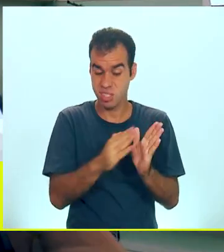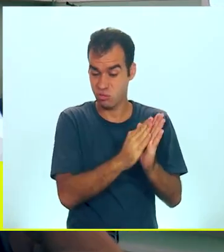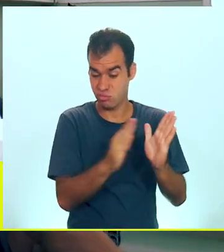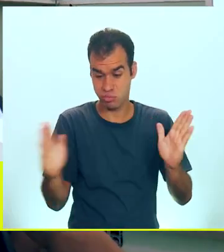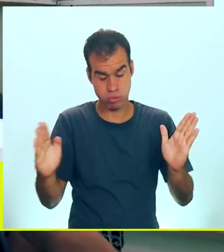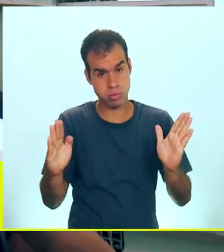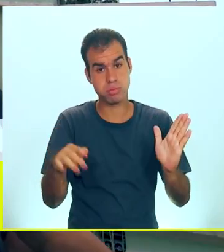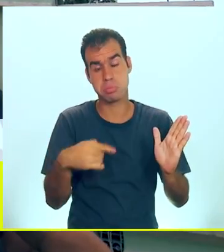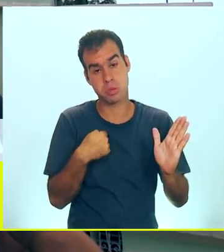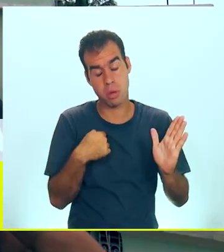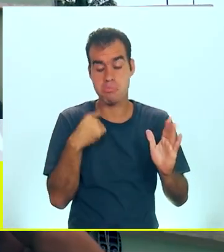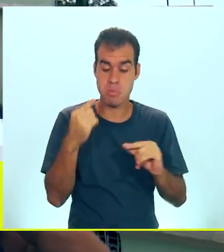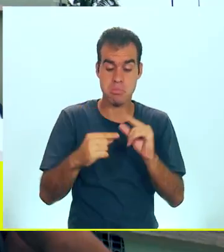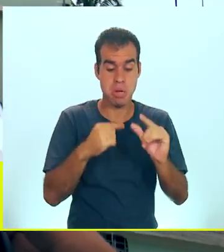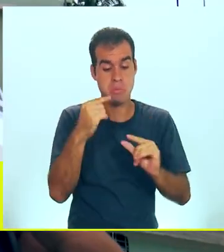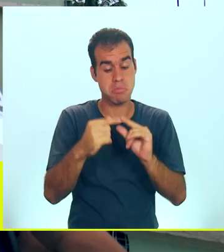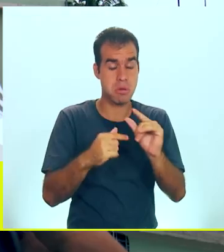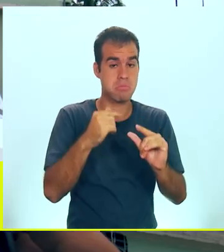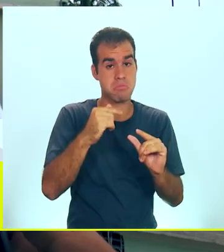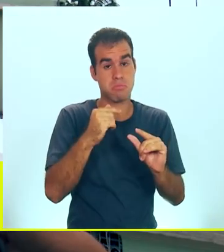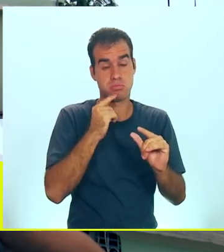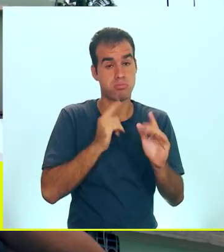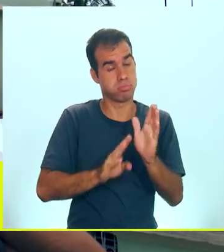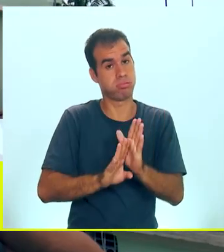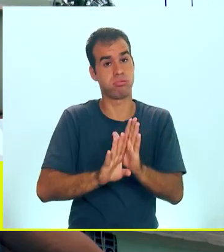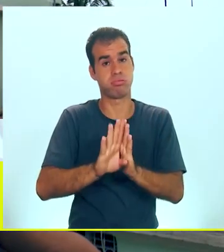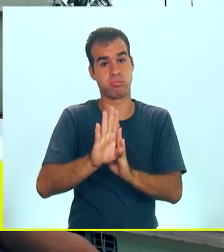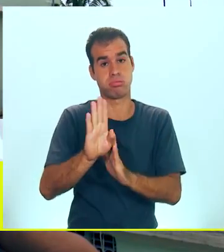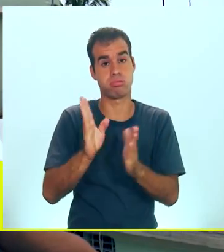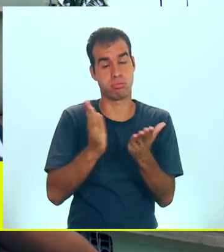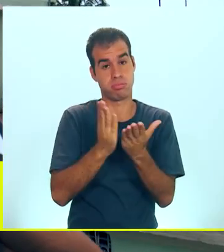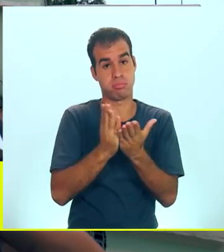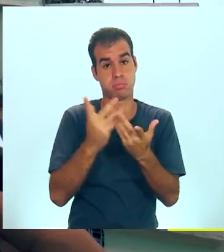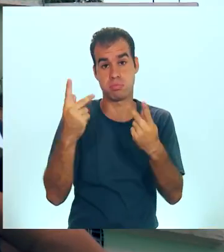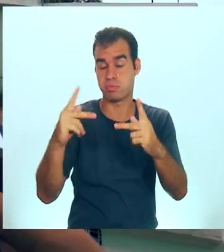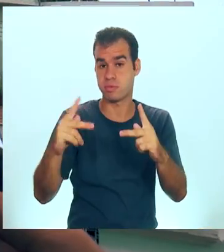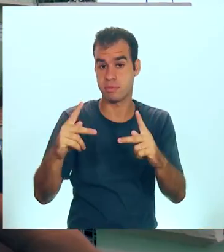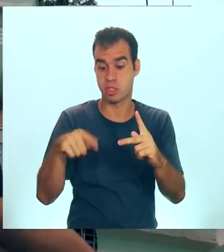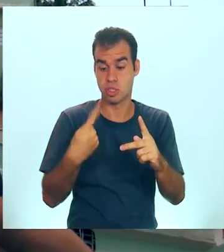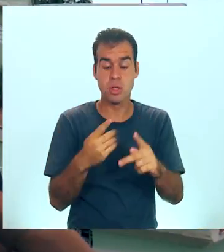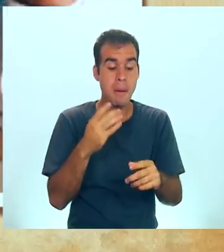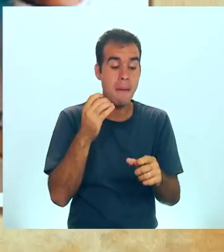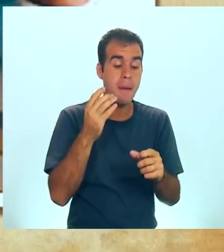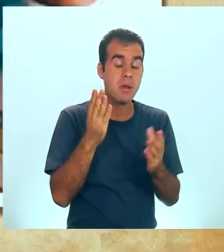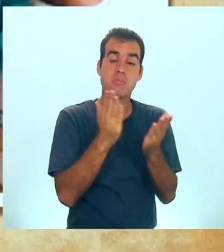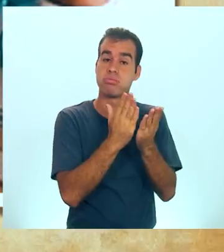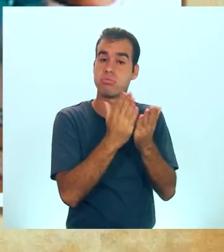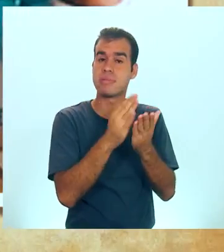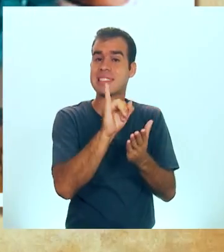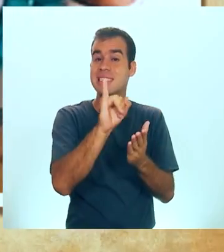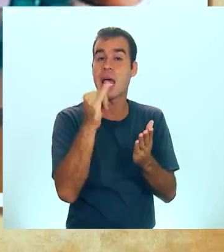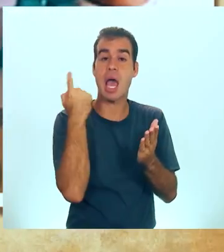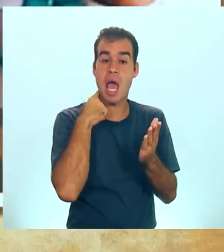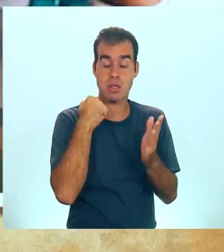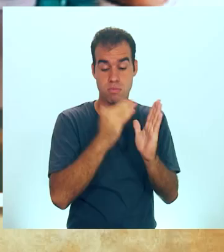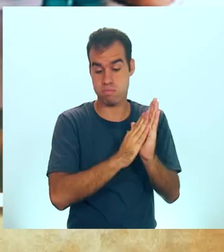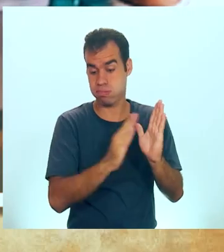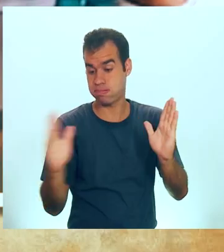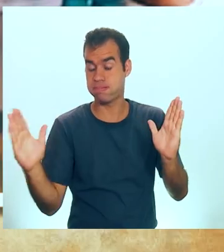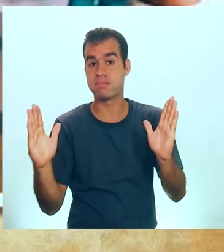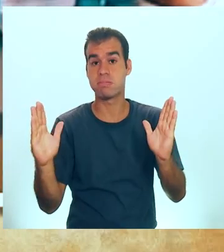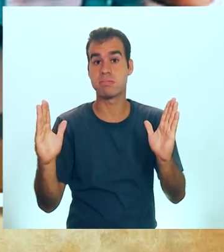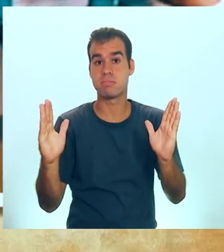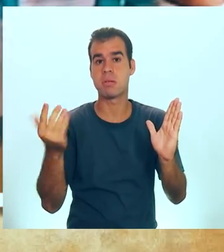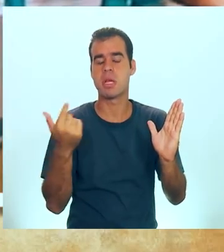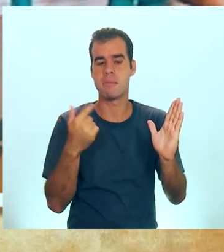superación profesional, luego que nos hemos preparado durante 6 años en una carrera y nunca pensamos tener que asumir un